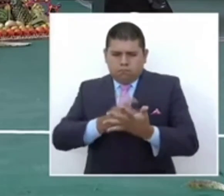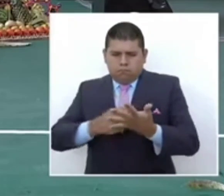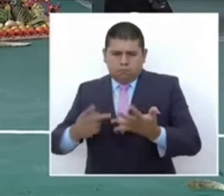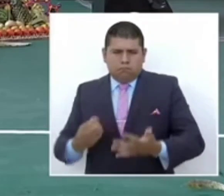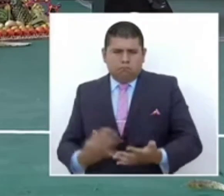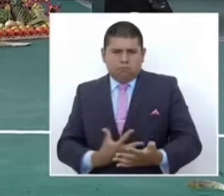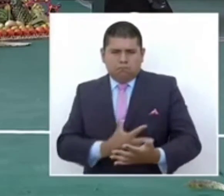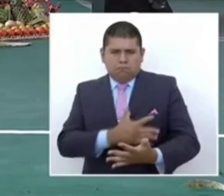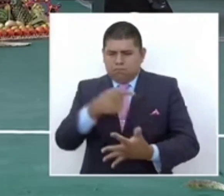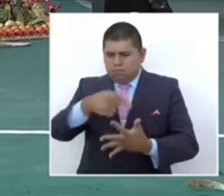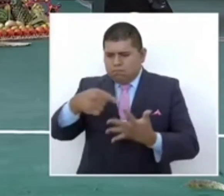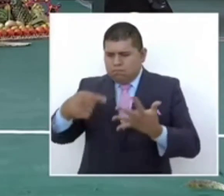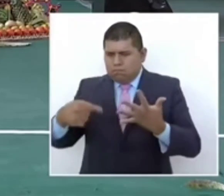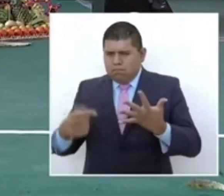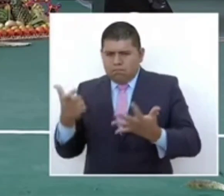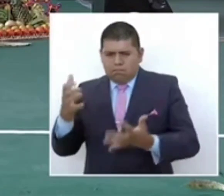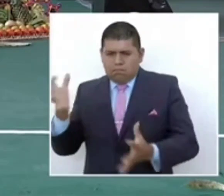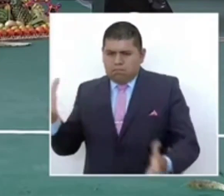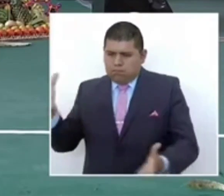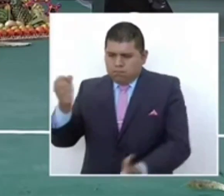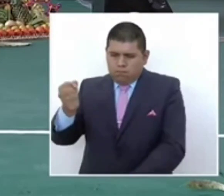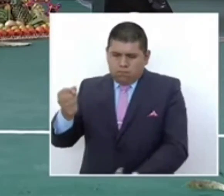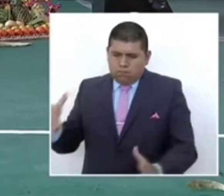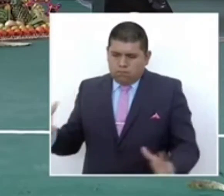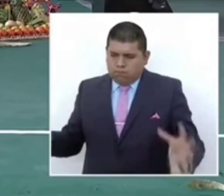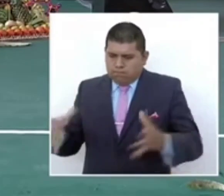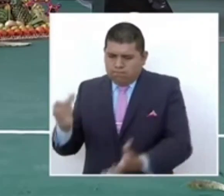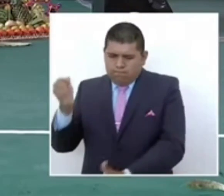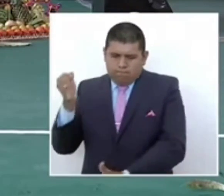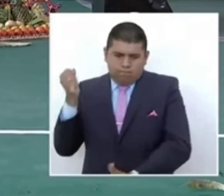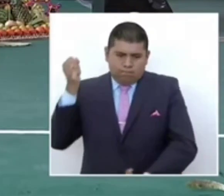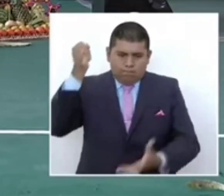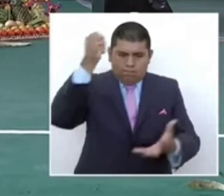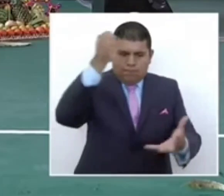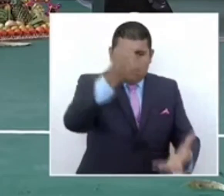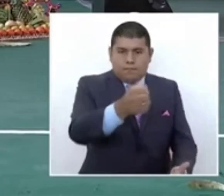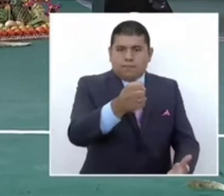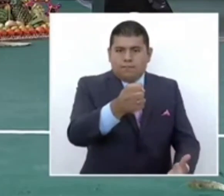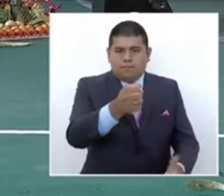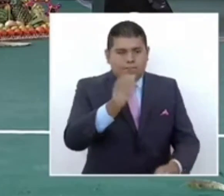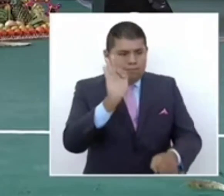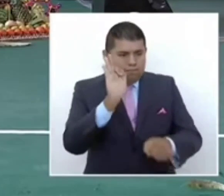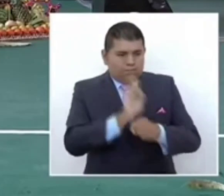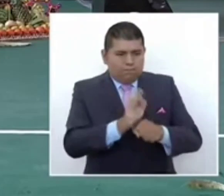bienestar permiten que la gente